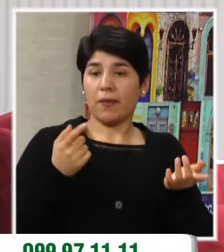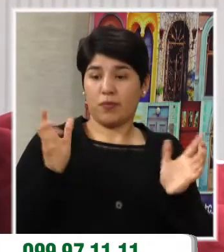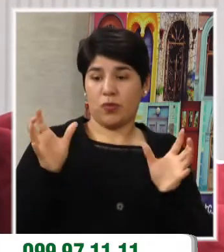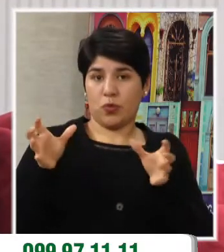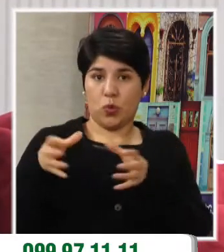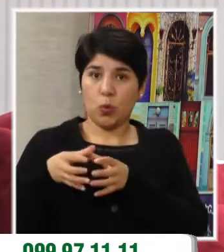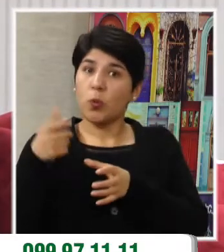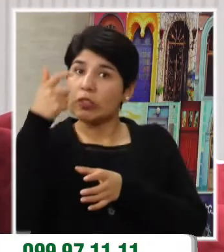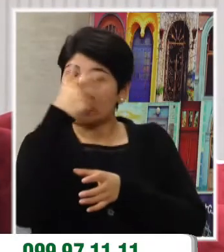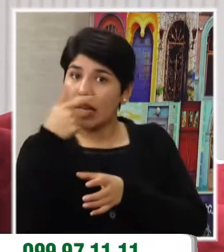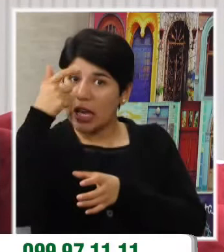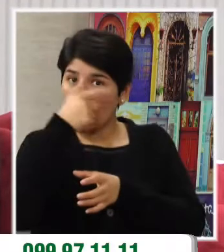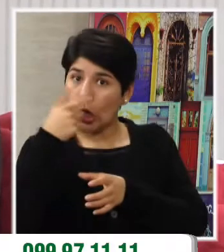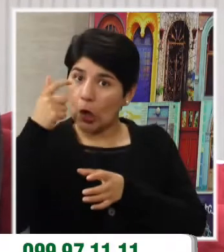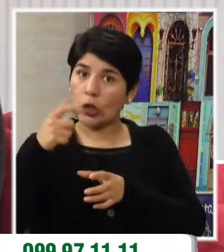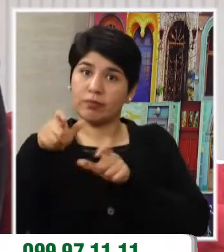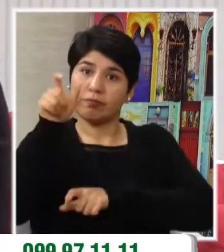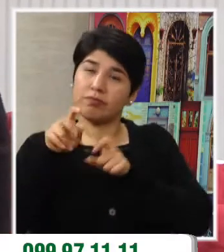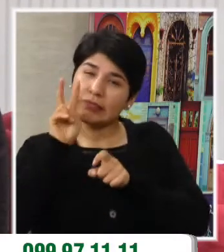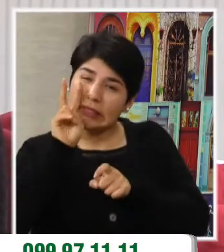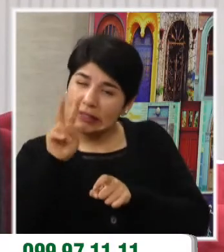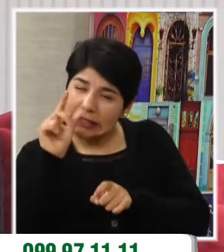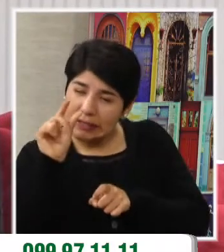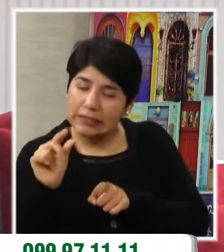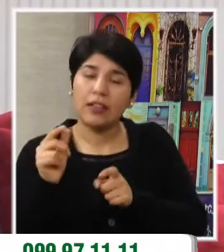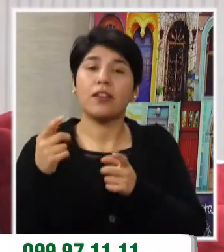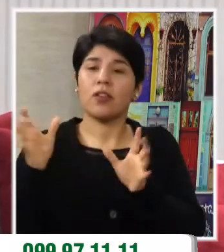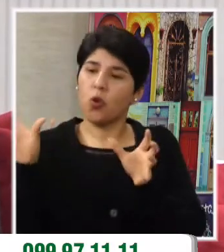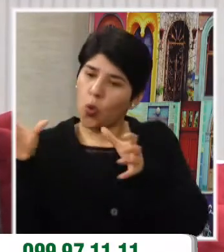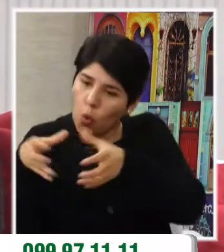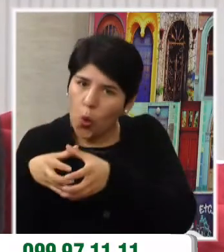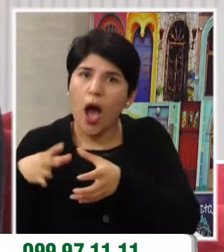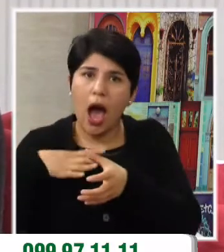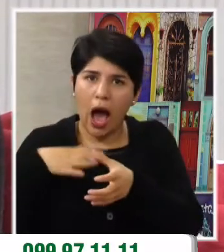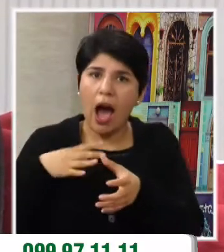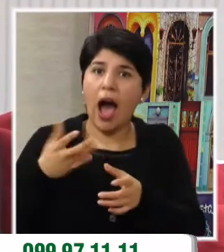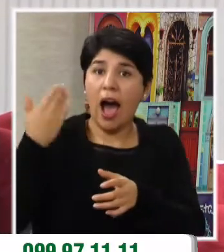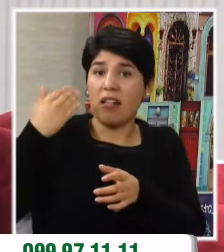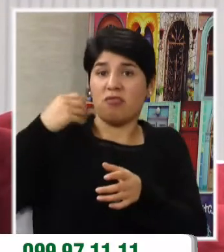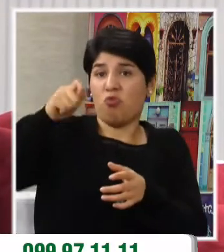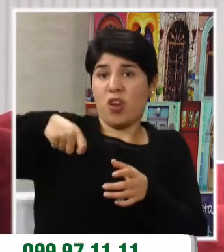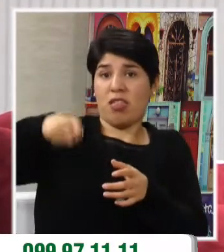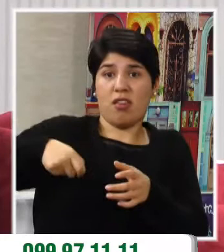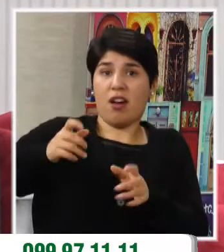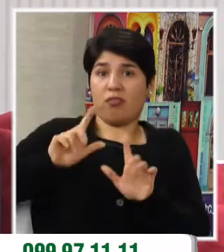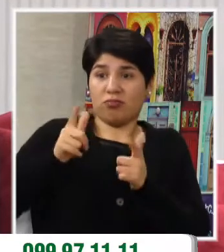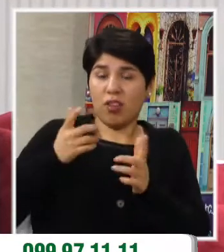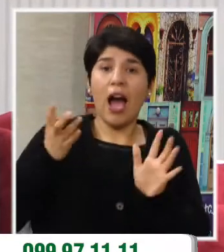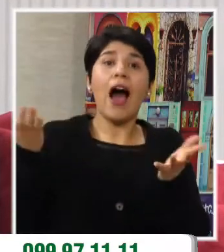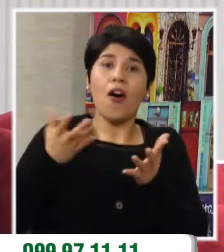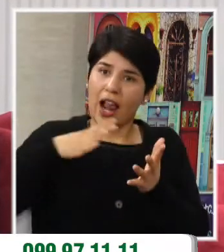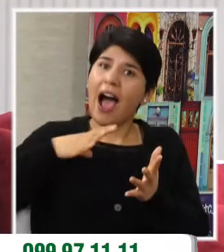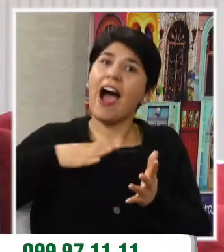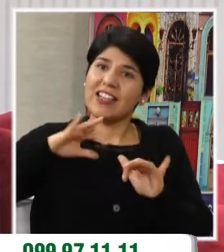hijos y baja visión que la verdad que está bárbaro porque no tenían no contaban con personería jurídica y hoy por hoy cuentan a través